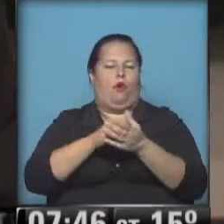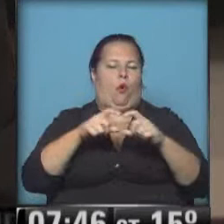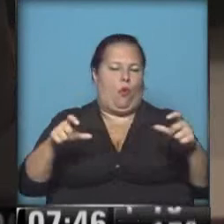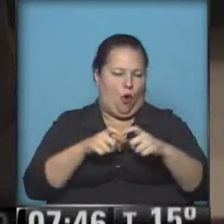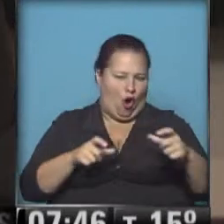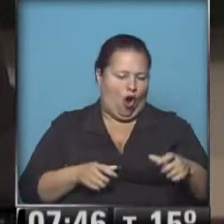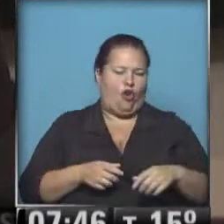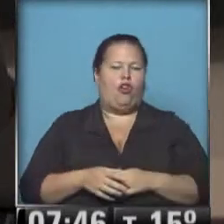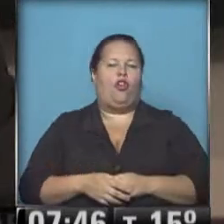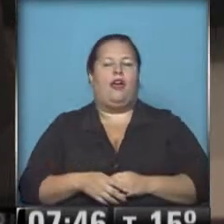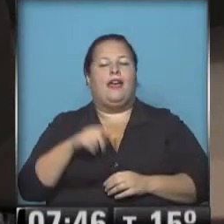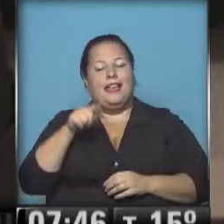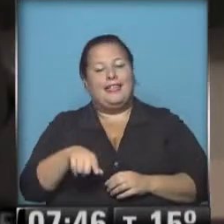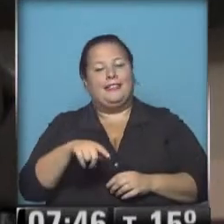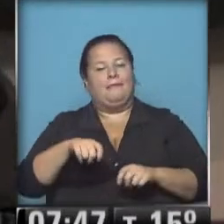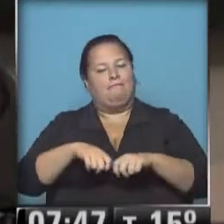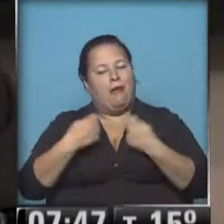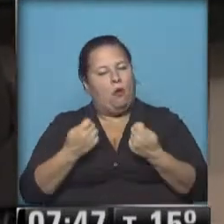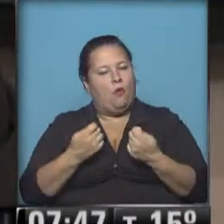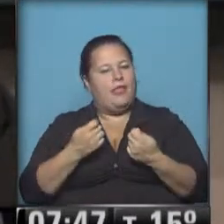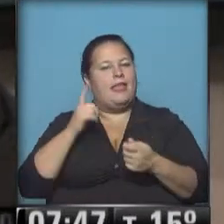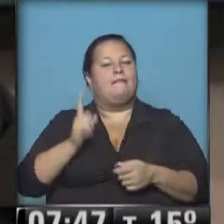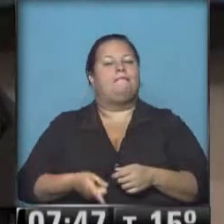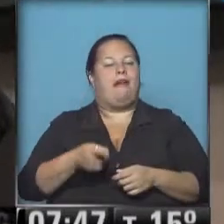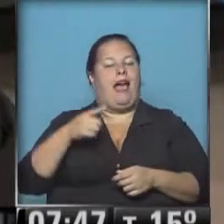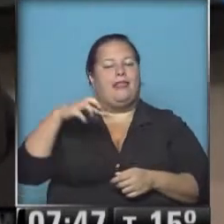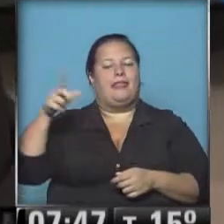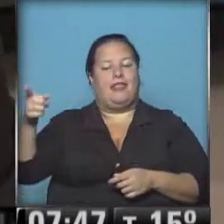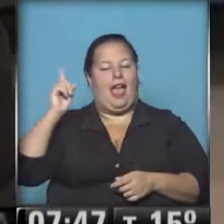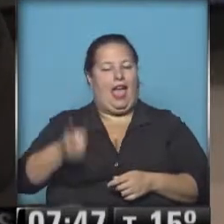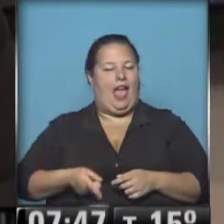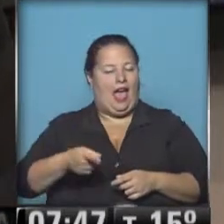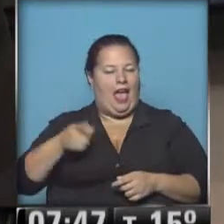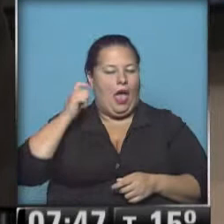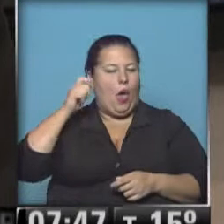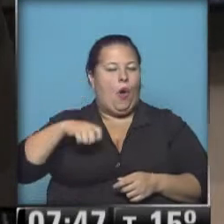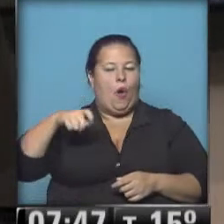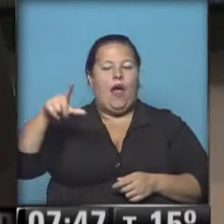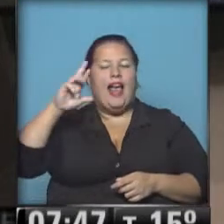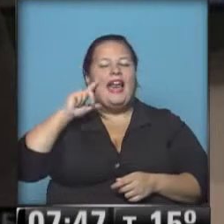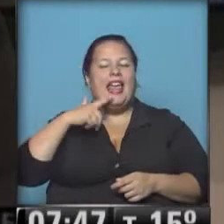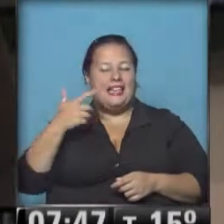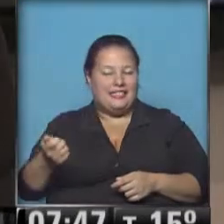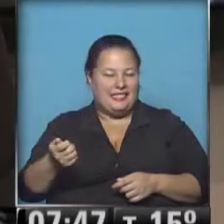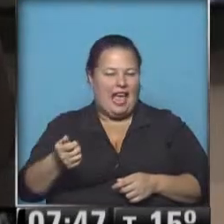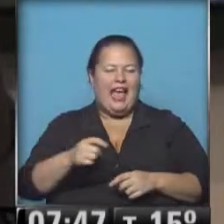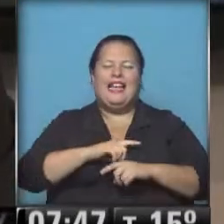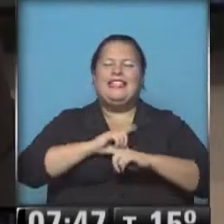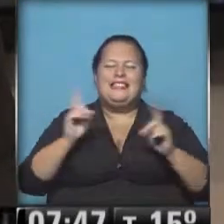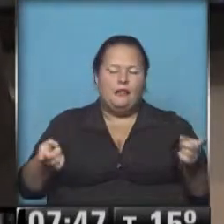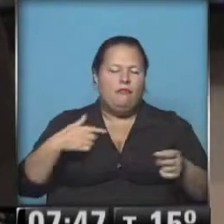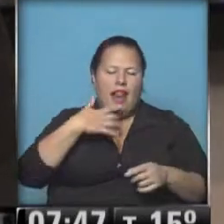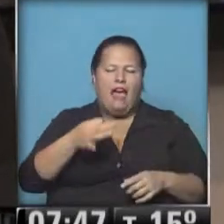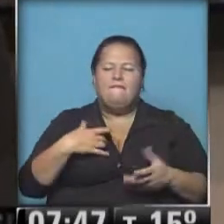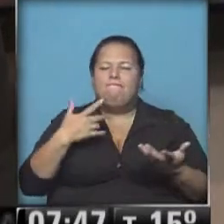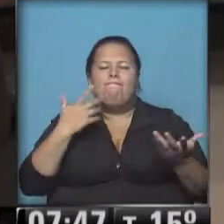esto daña orden de parís paso que dio el juez griesa ni siquiera yo la verdad